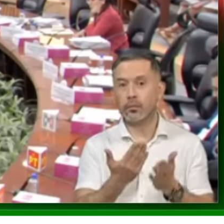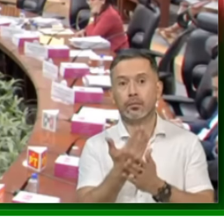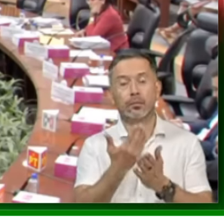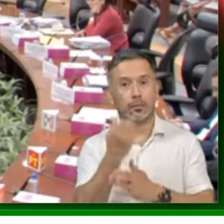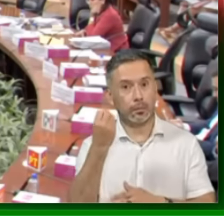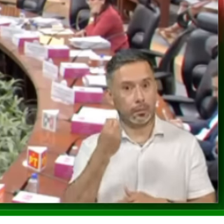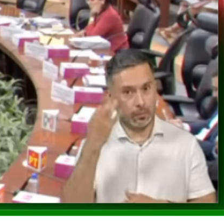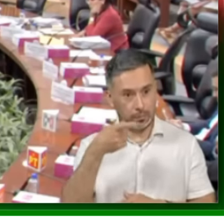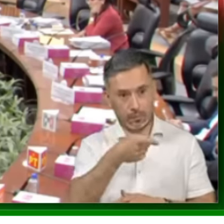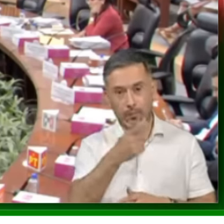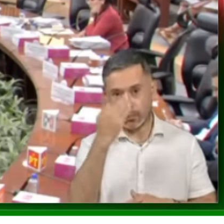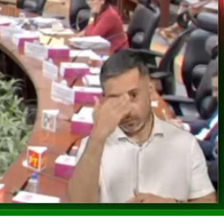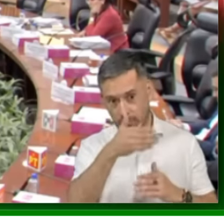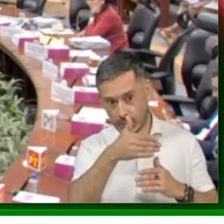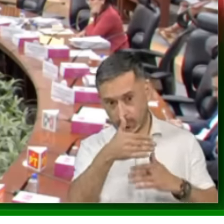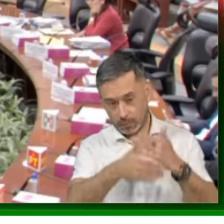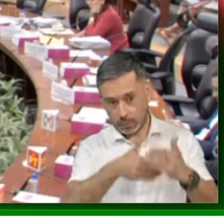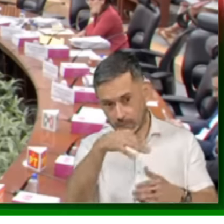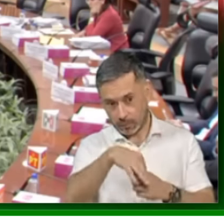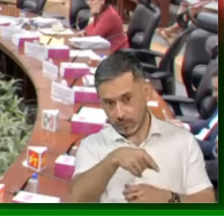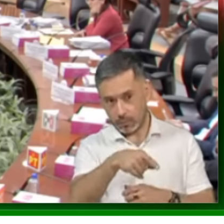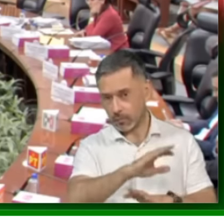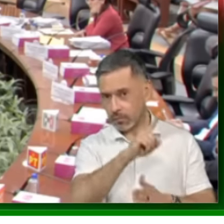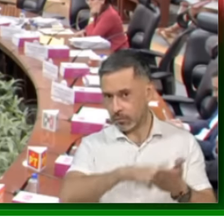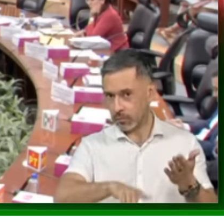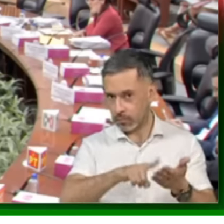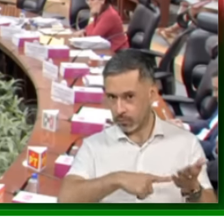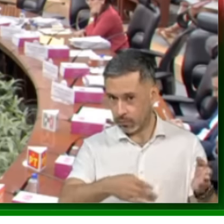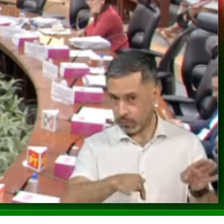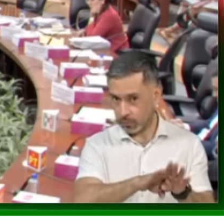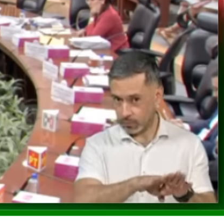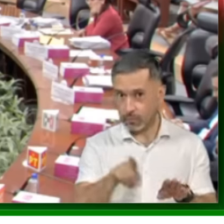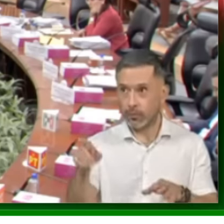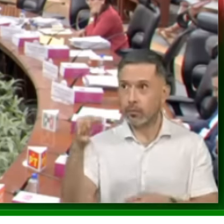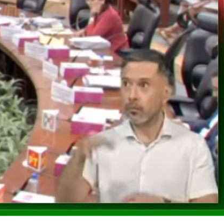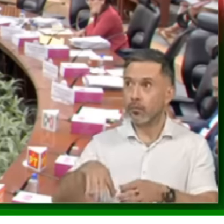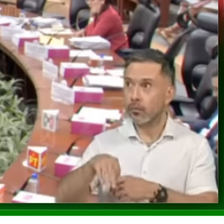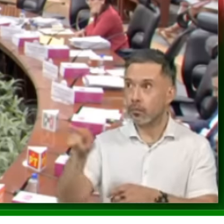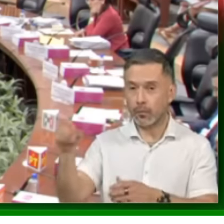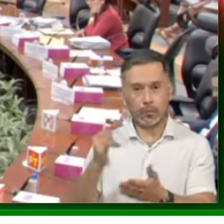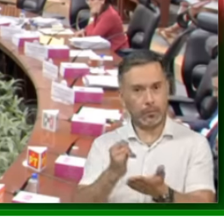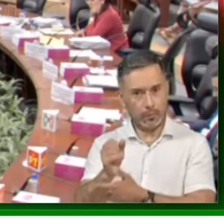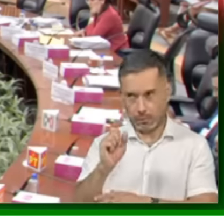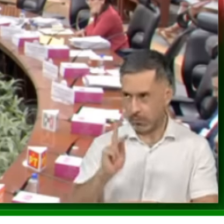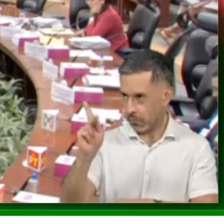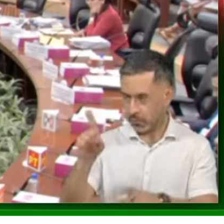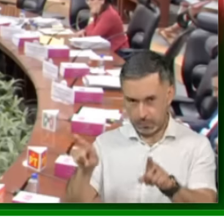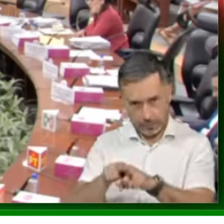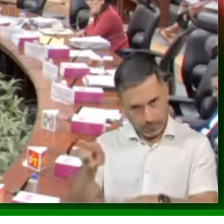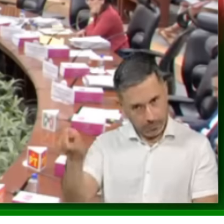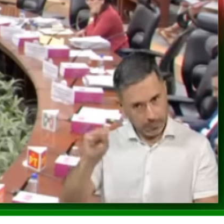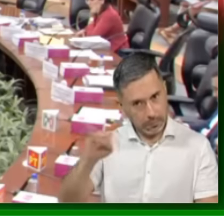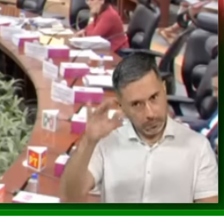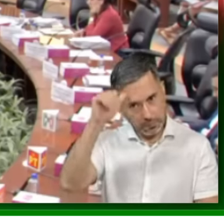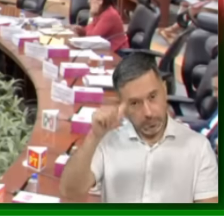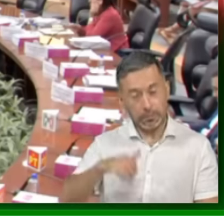suspendieran en procesos electorales ratificado por el tribunal y el presidente